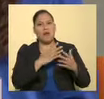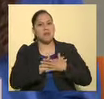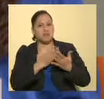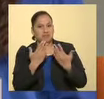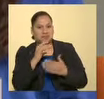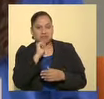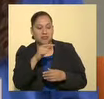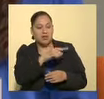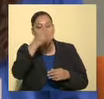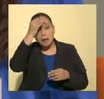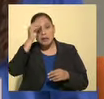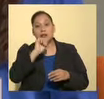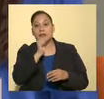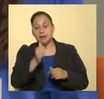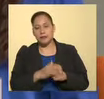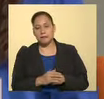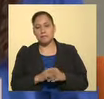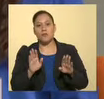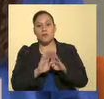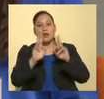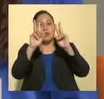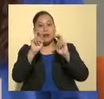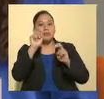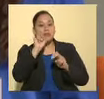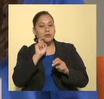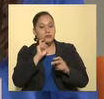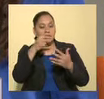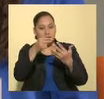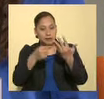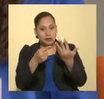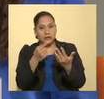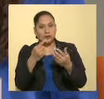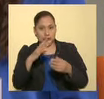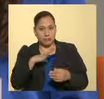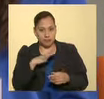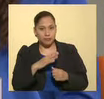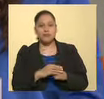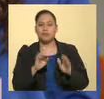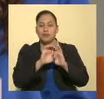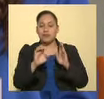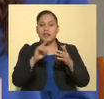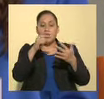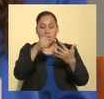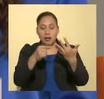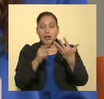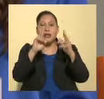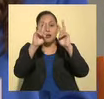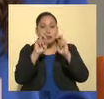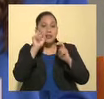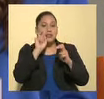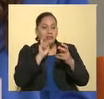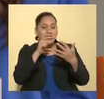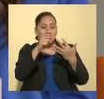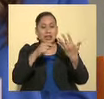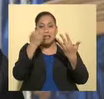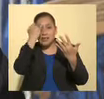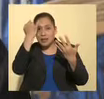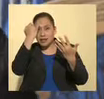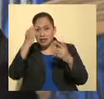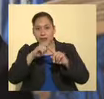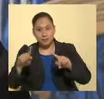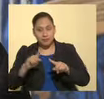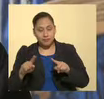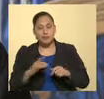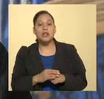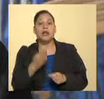todas las distintas versiones que en la sexualidad hay. Y aquí sí quiero subrayar las distintas versiones de la sexualidad que hoy conocemos